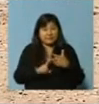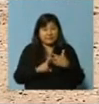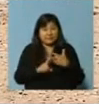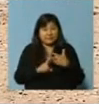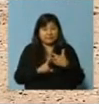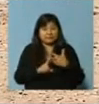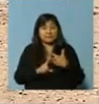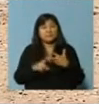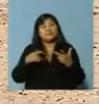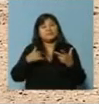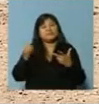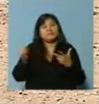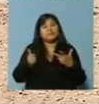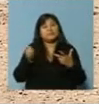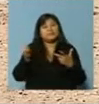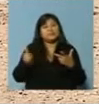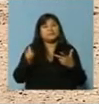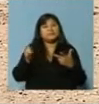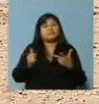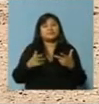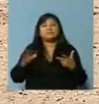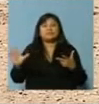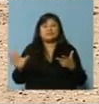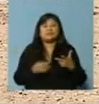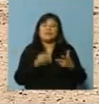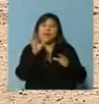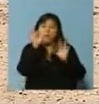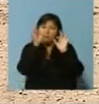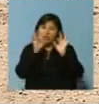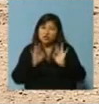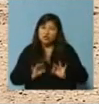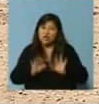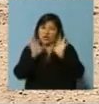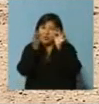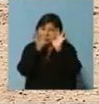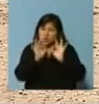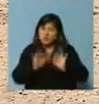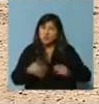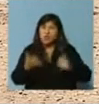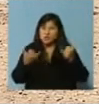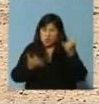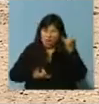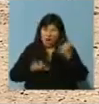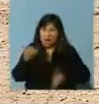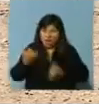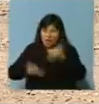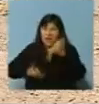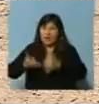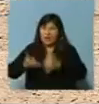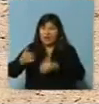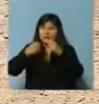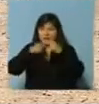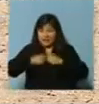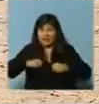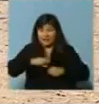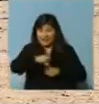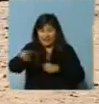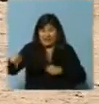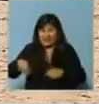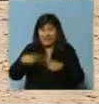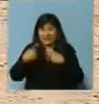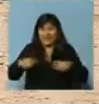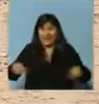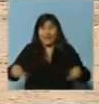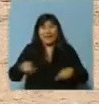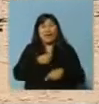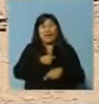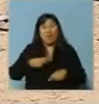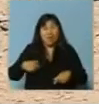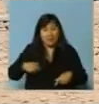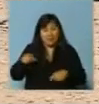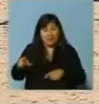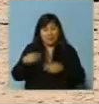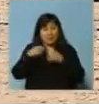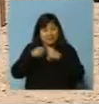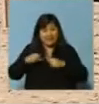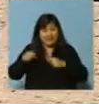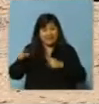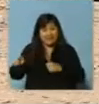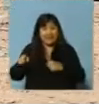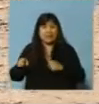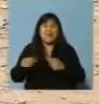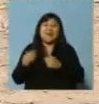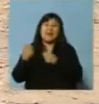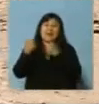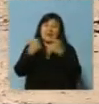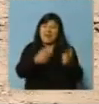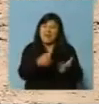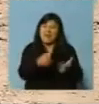estuve comentando al gobernador todos los proyectos que medianamente trabaja en la Secretaría del gobierno para poder